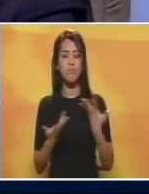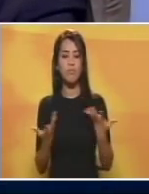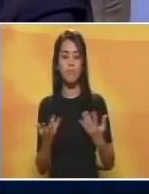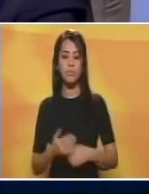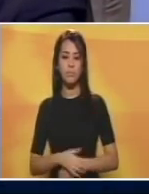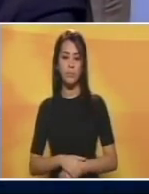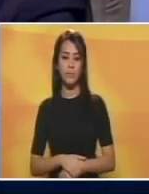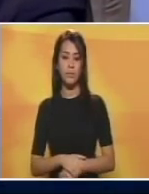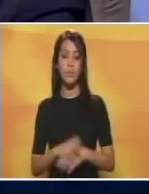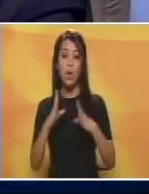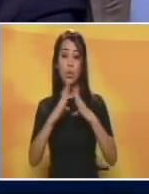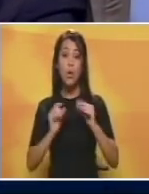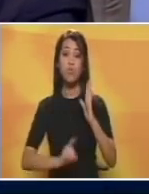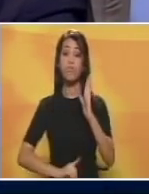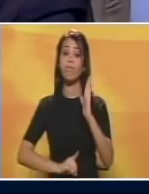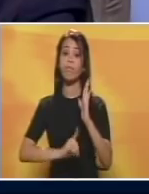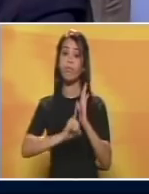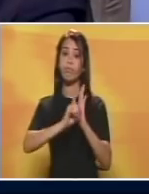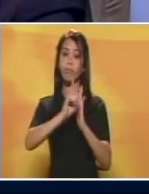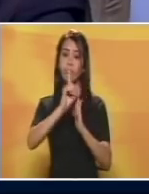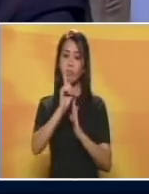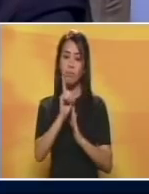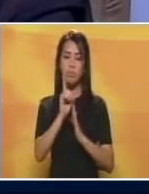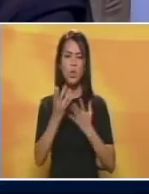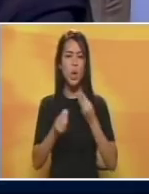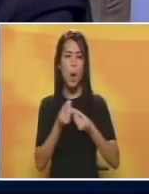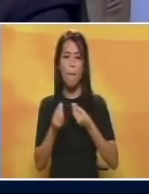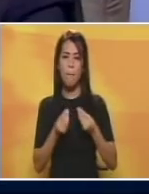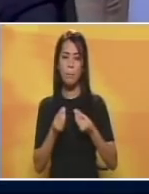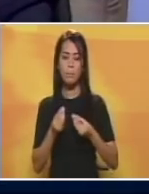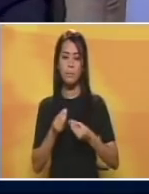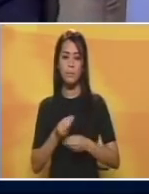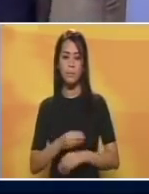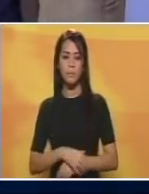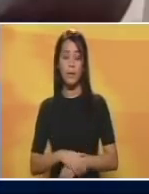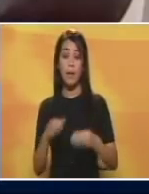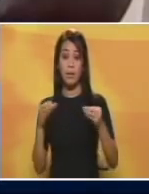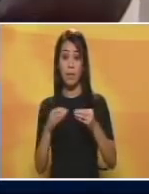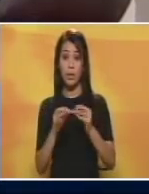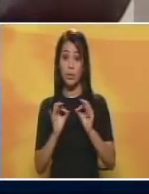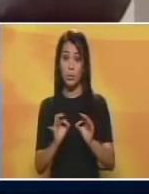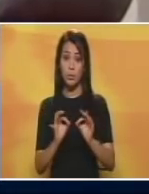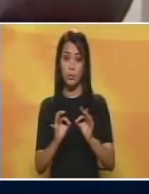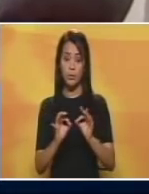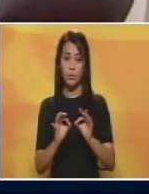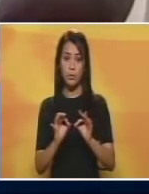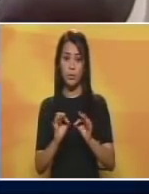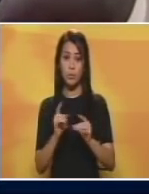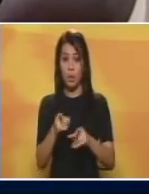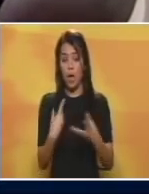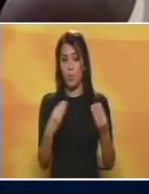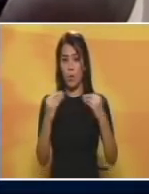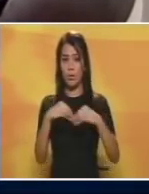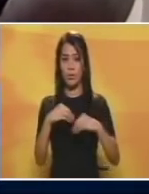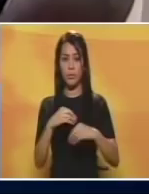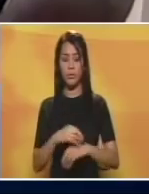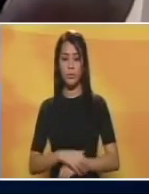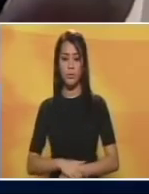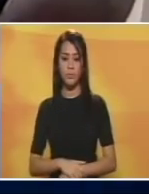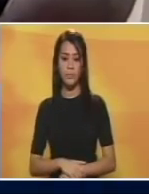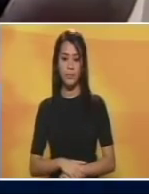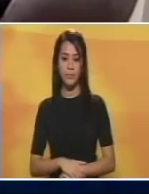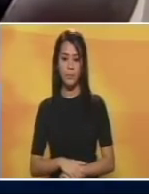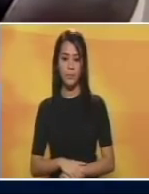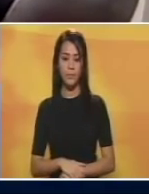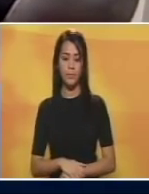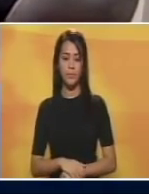incluir todo un desarrollo de cómo gestionarlo, yo llegaba en la convicción de que estábamos en ese acuerdo. Y